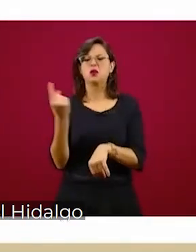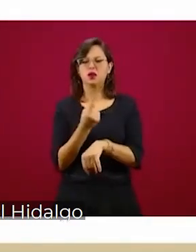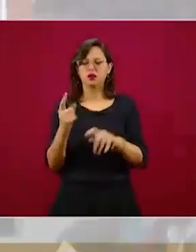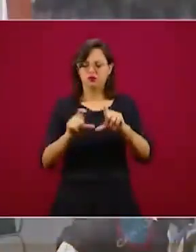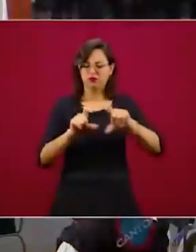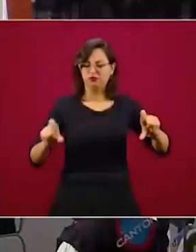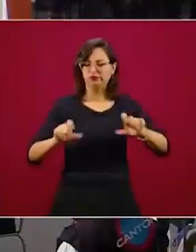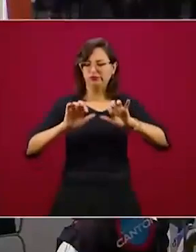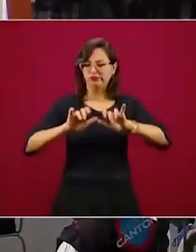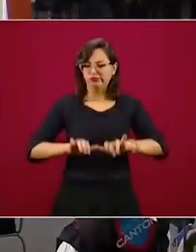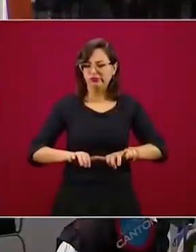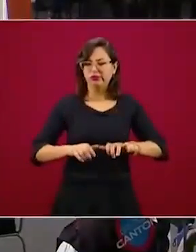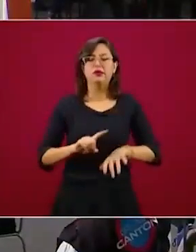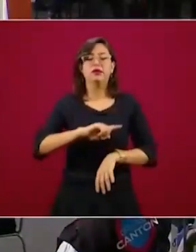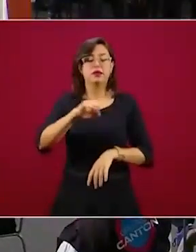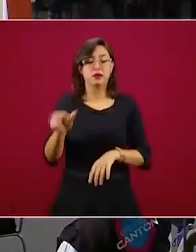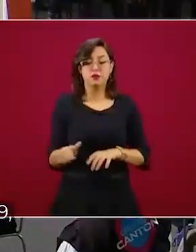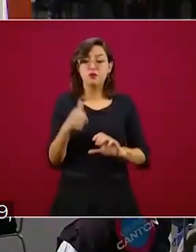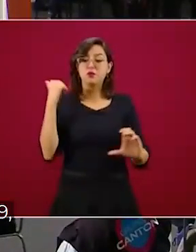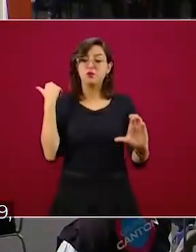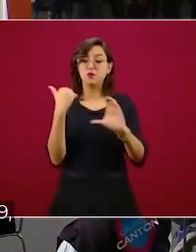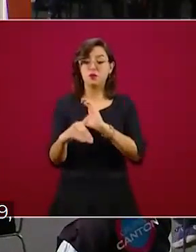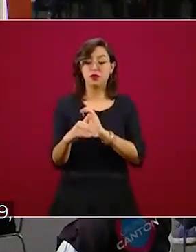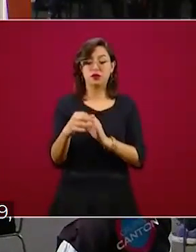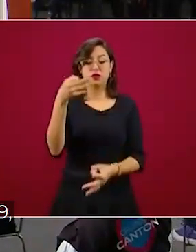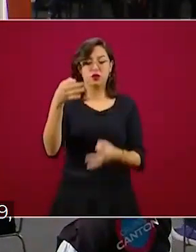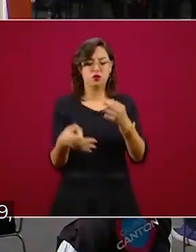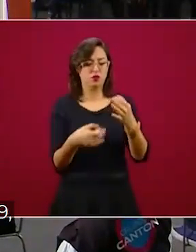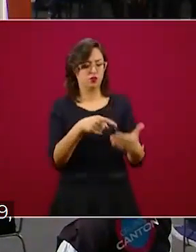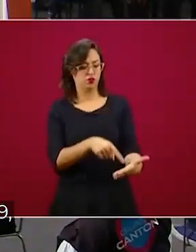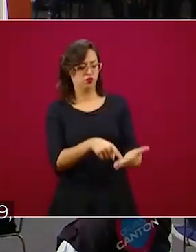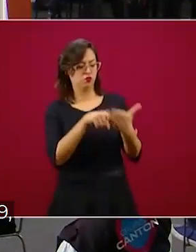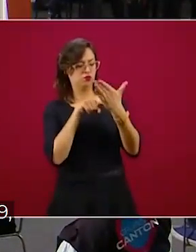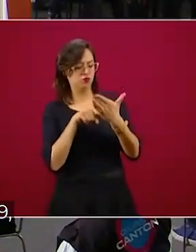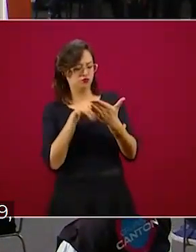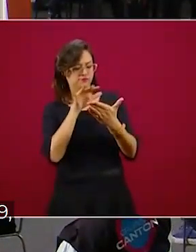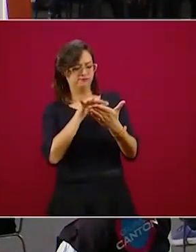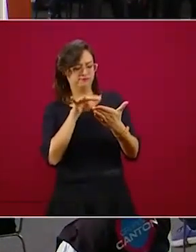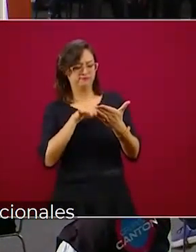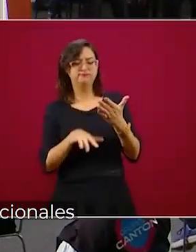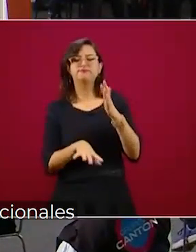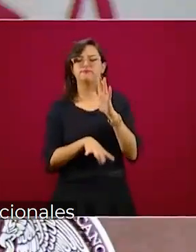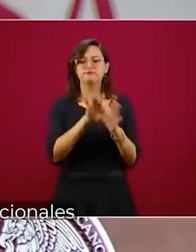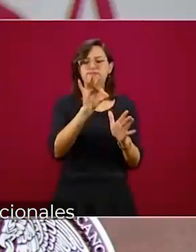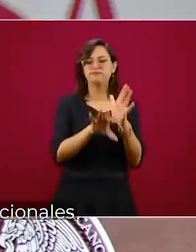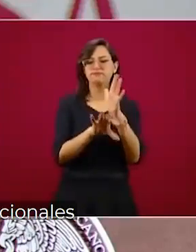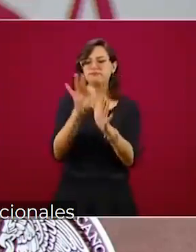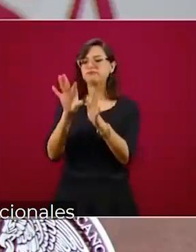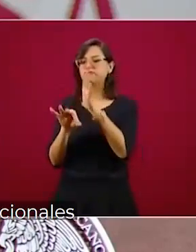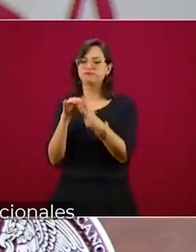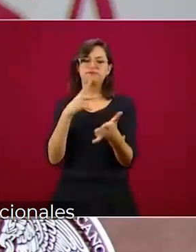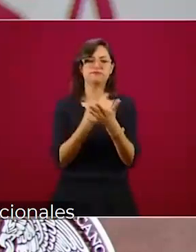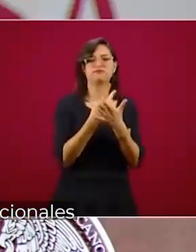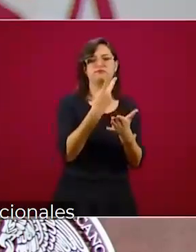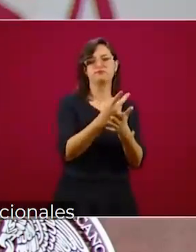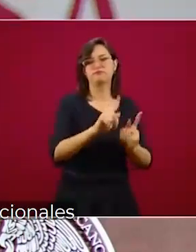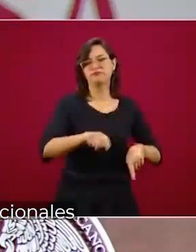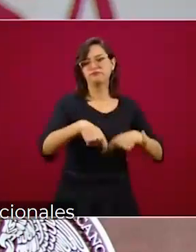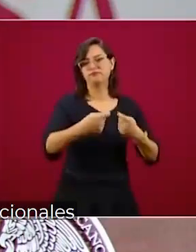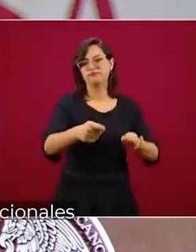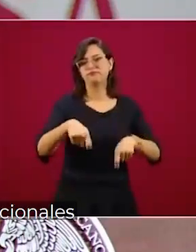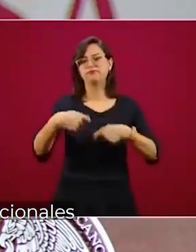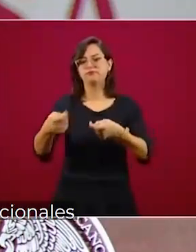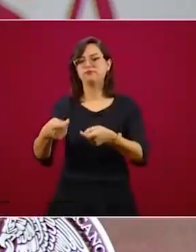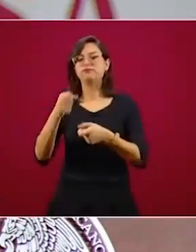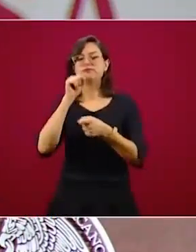Hidalgo, que se entregará al personal de salud que atiende la emergencia sanitaria por COVID-19, máxima presea que otorga el Estado mexicano a